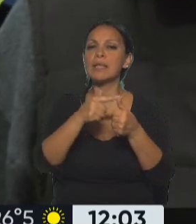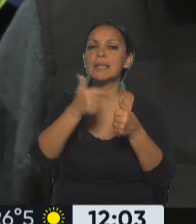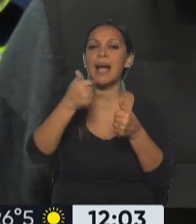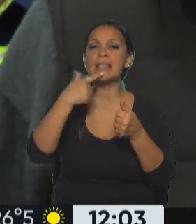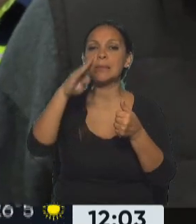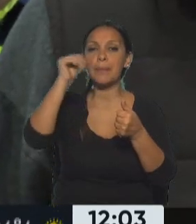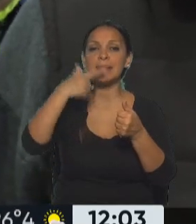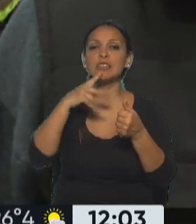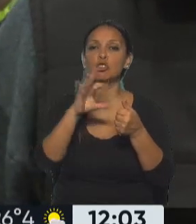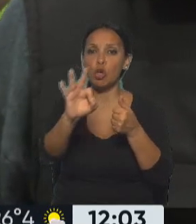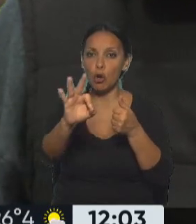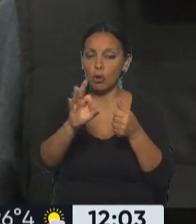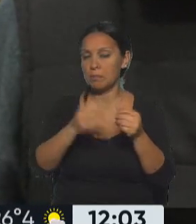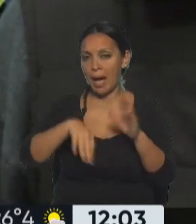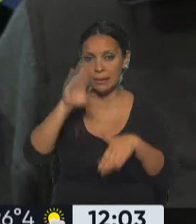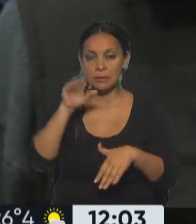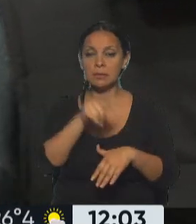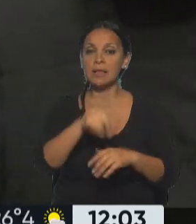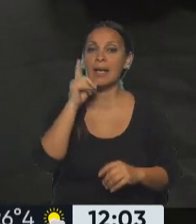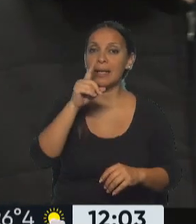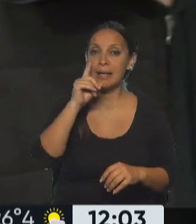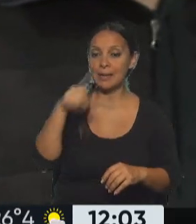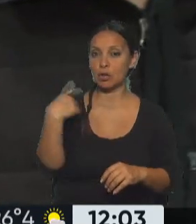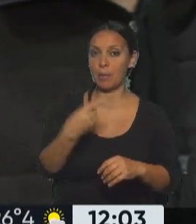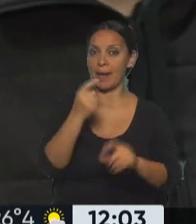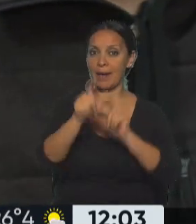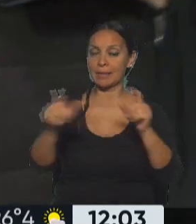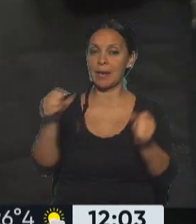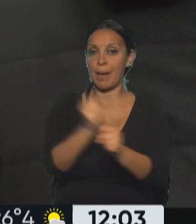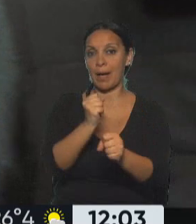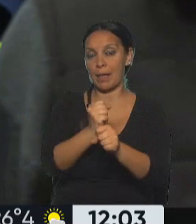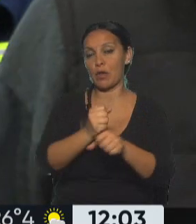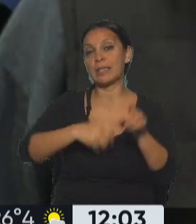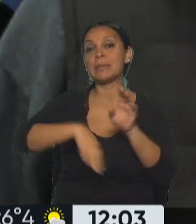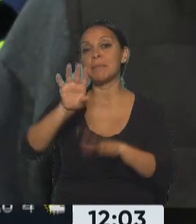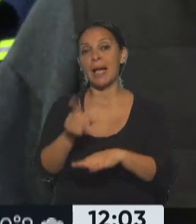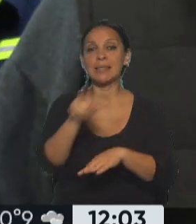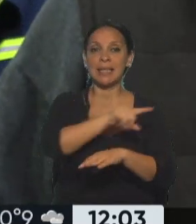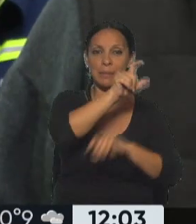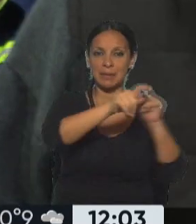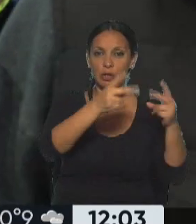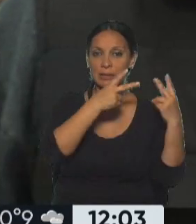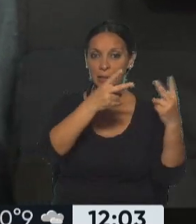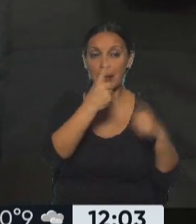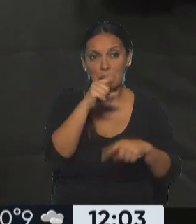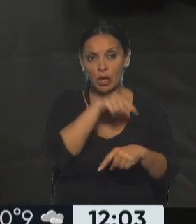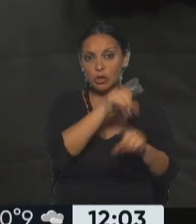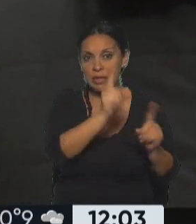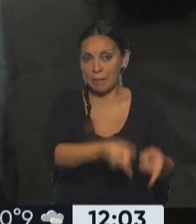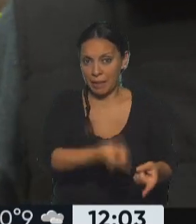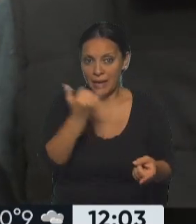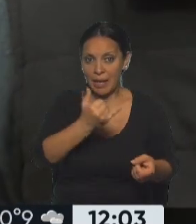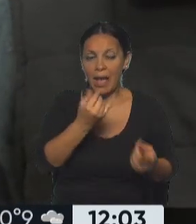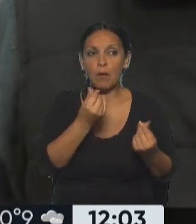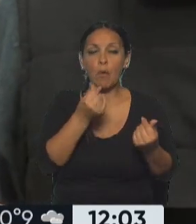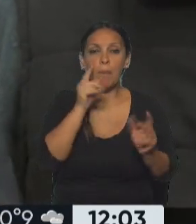asbesto, centralmente del asbesto. Es decir, los riesgos que tenemos nosotros, que obviamente son muchísimos más que lo que tienen los usuarios, pero que los usuarios también lo tienen,